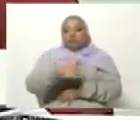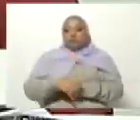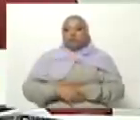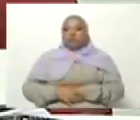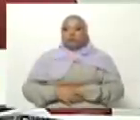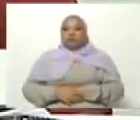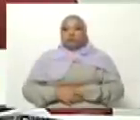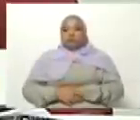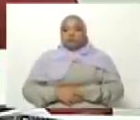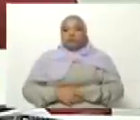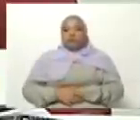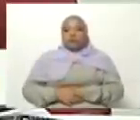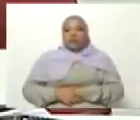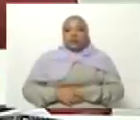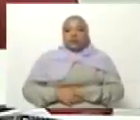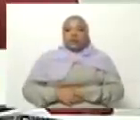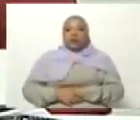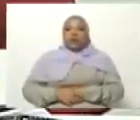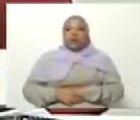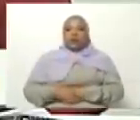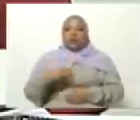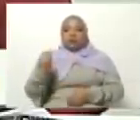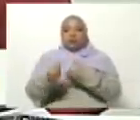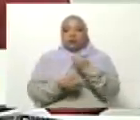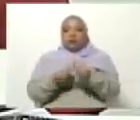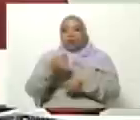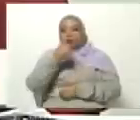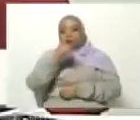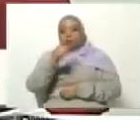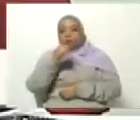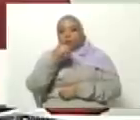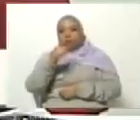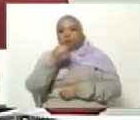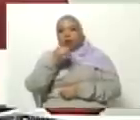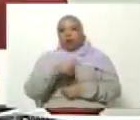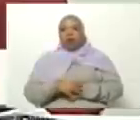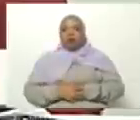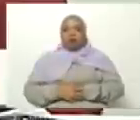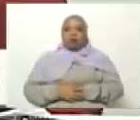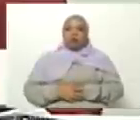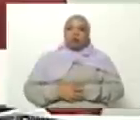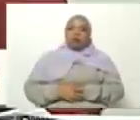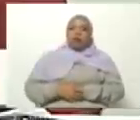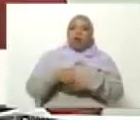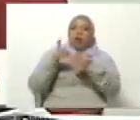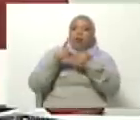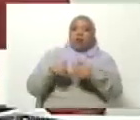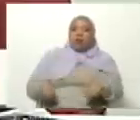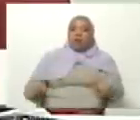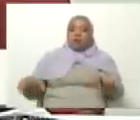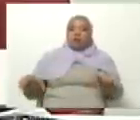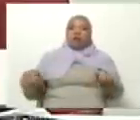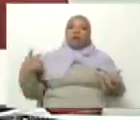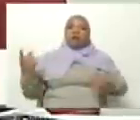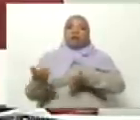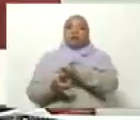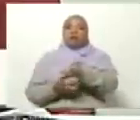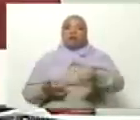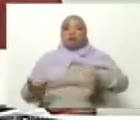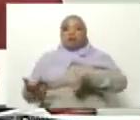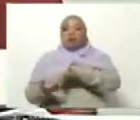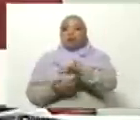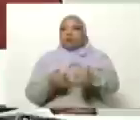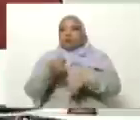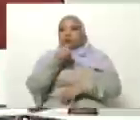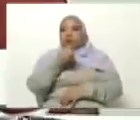Y eso les dificulta su accionar. Están divididos, están peleados. Tú hablas aquí